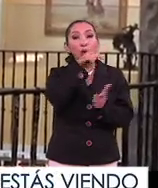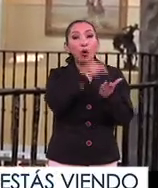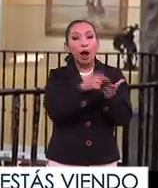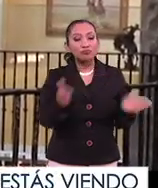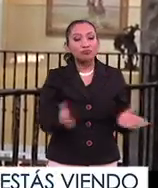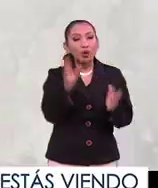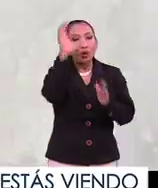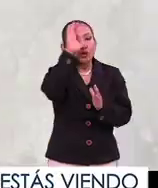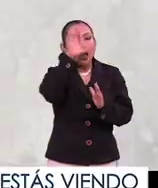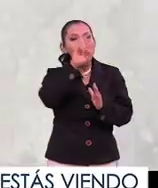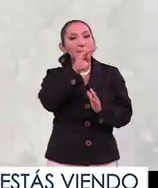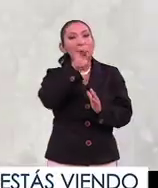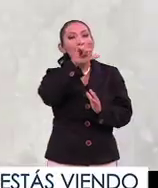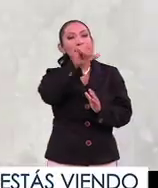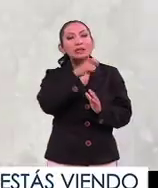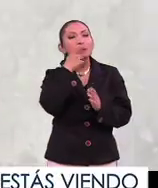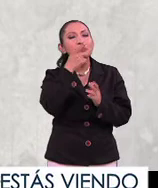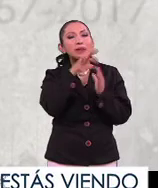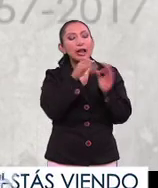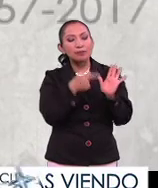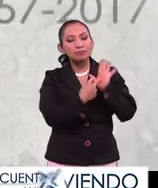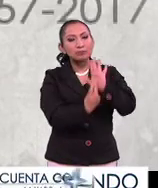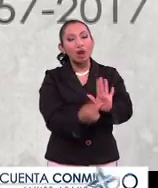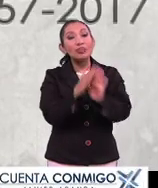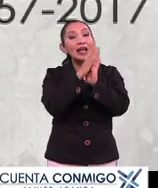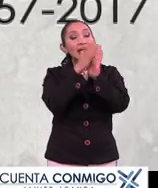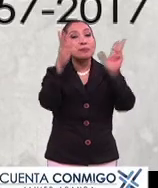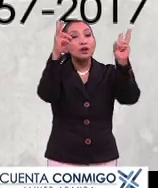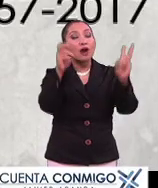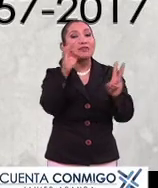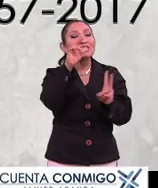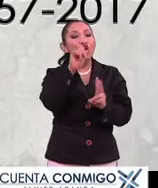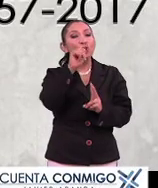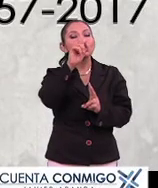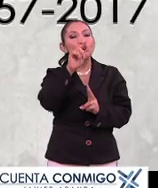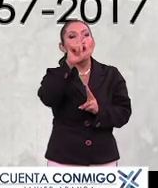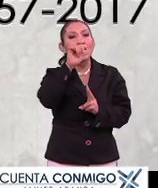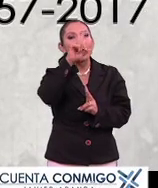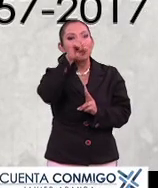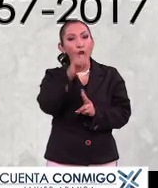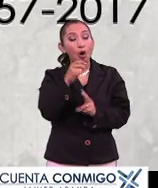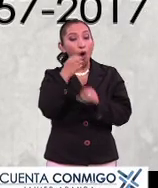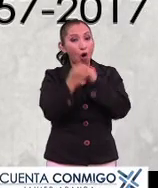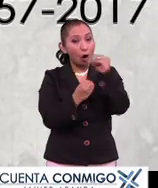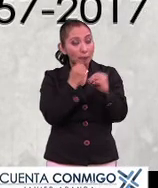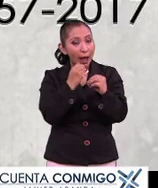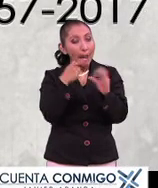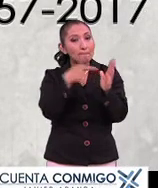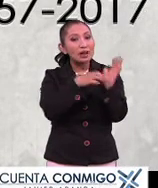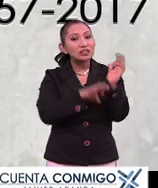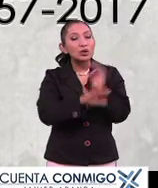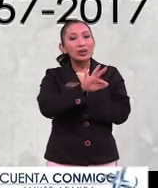de Fomento Cultural Banamex, para comentar la presentación del libro Francisco Toledo, obra